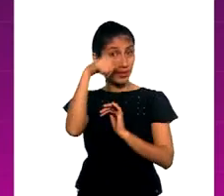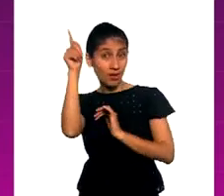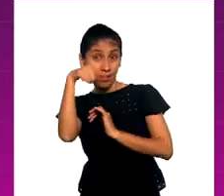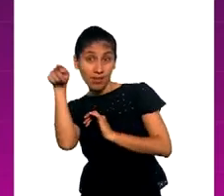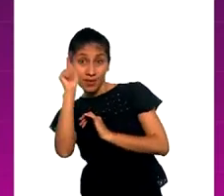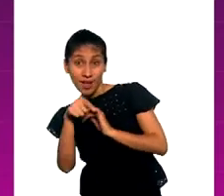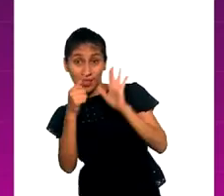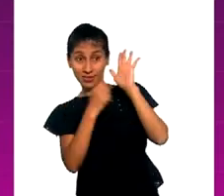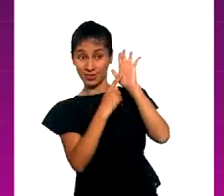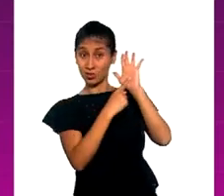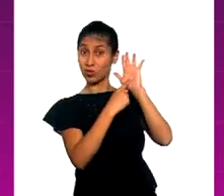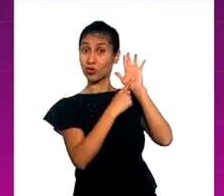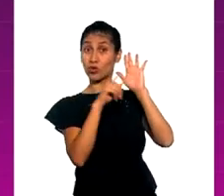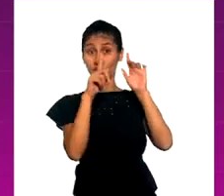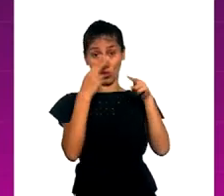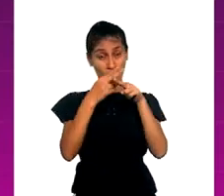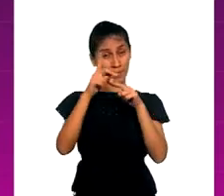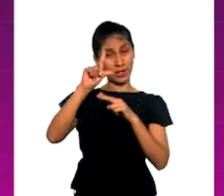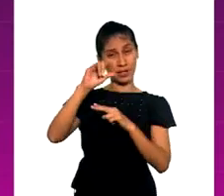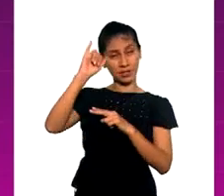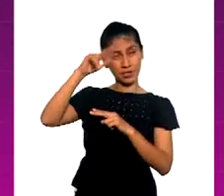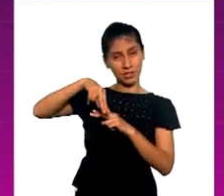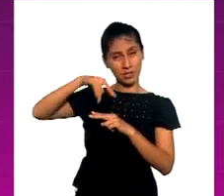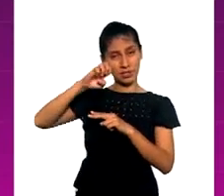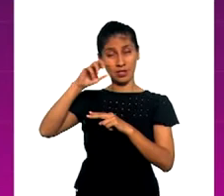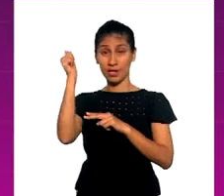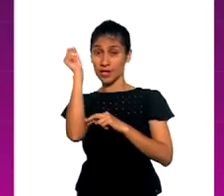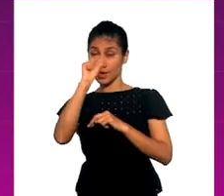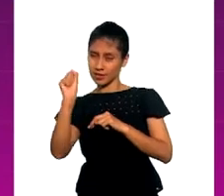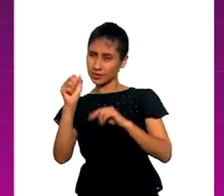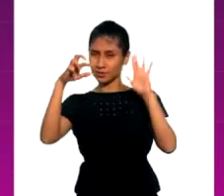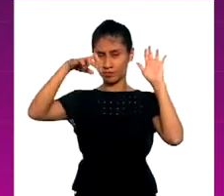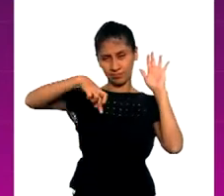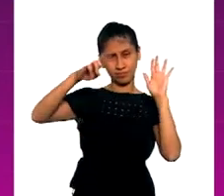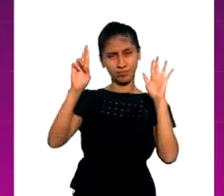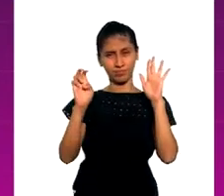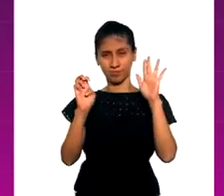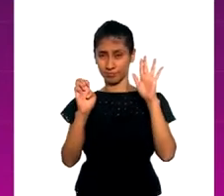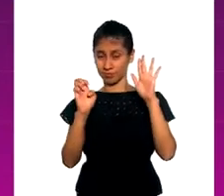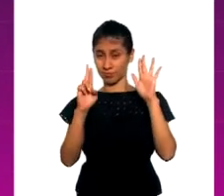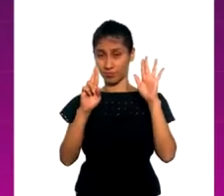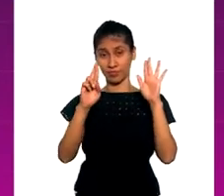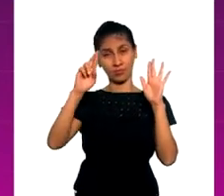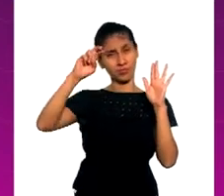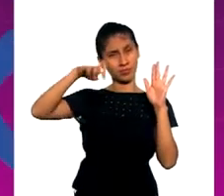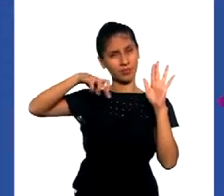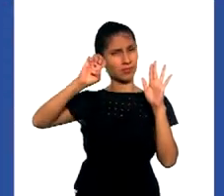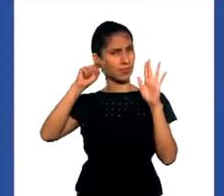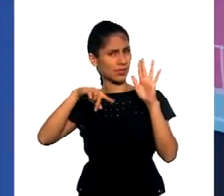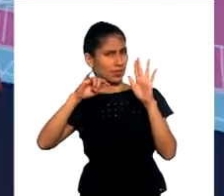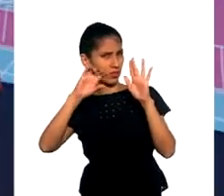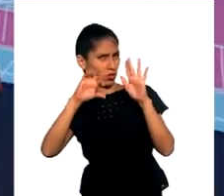líneas perpendiculares y muy bien valentín